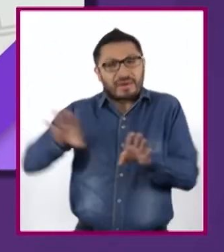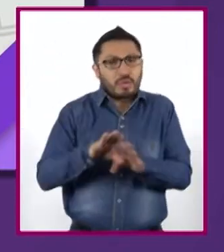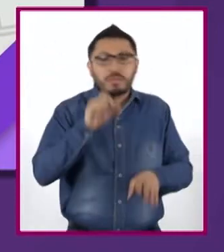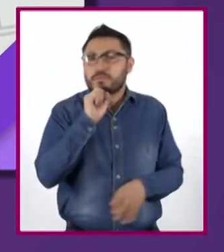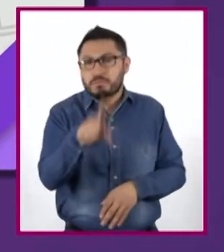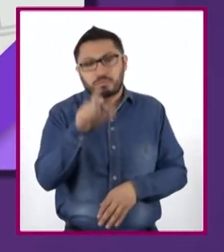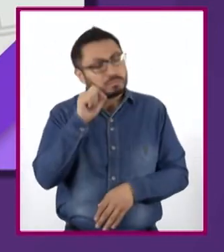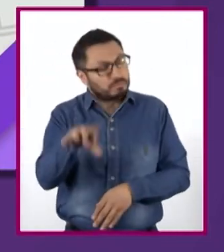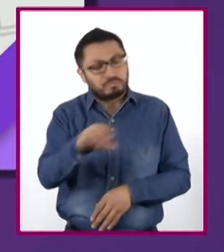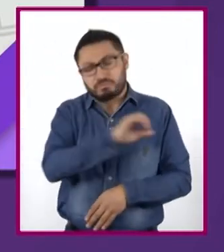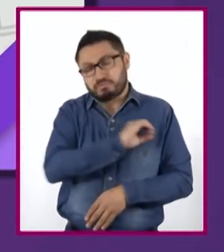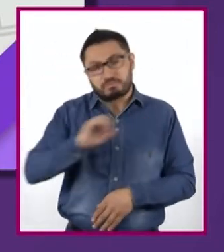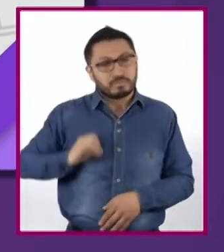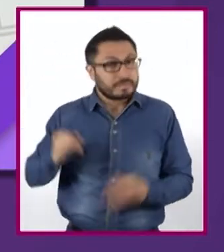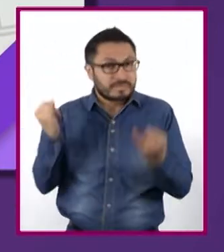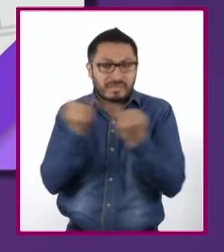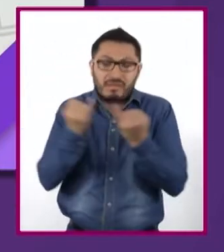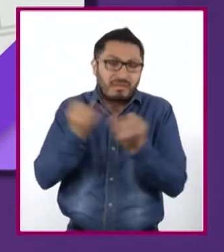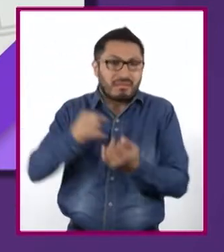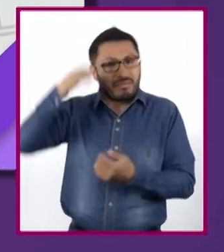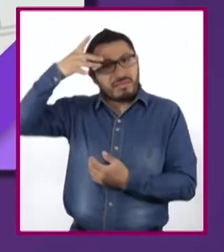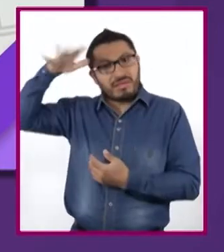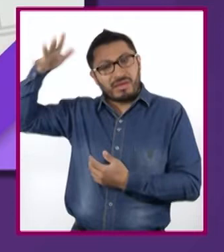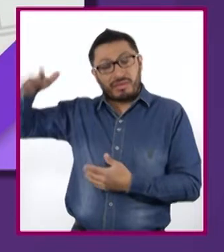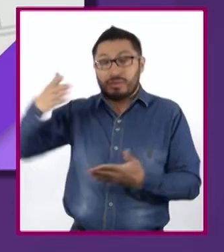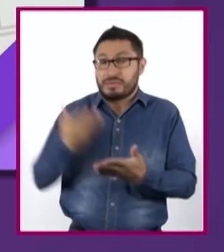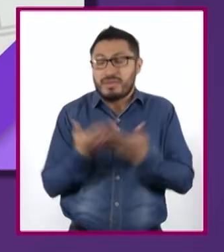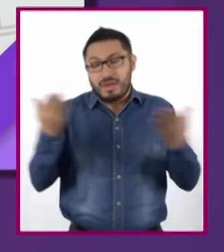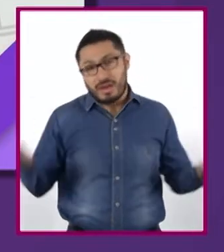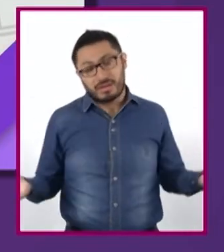las y los adultos. Ahora, la situación no es así.